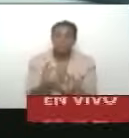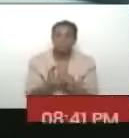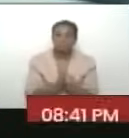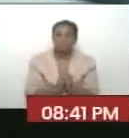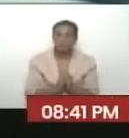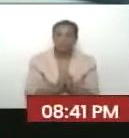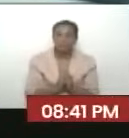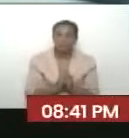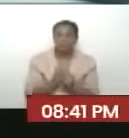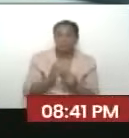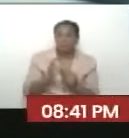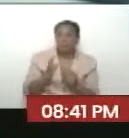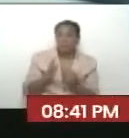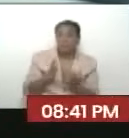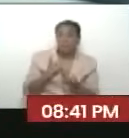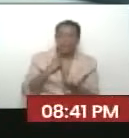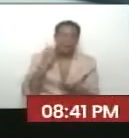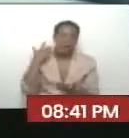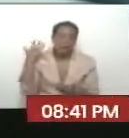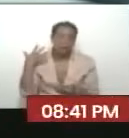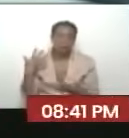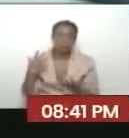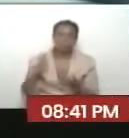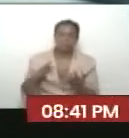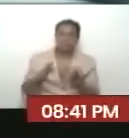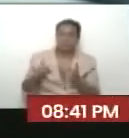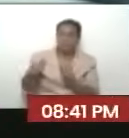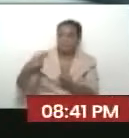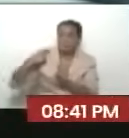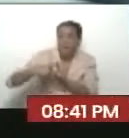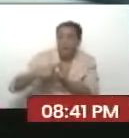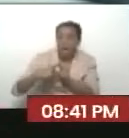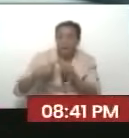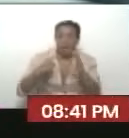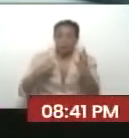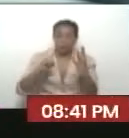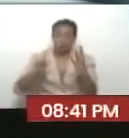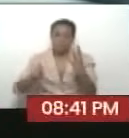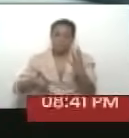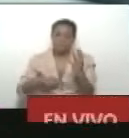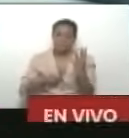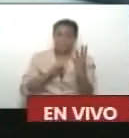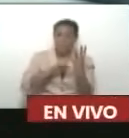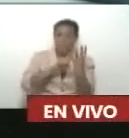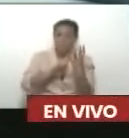de la historia y que lo sumamos. Un quinto consenso